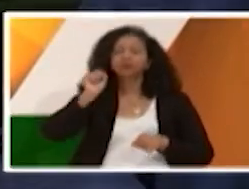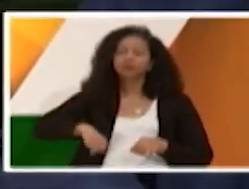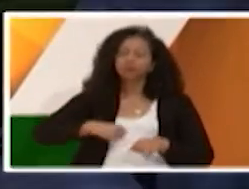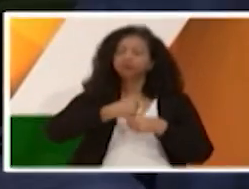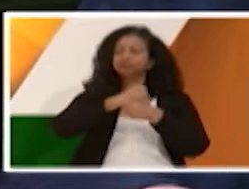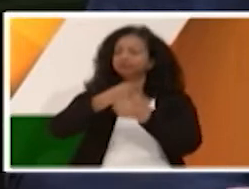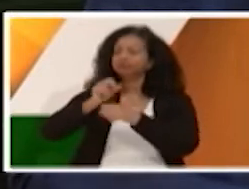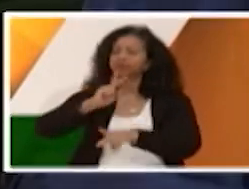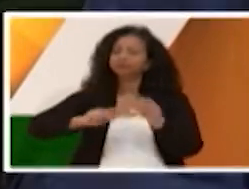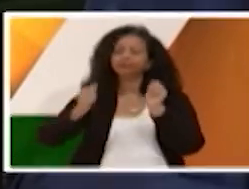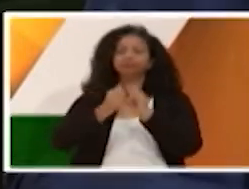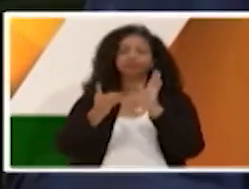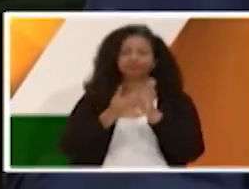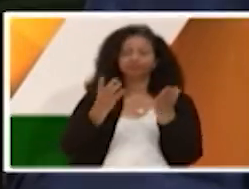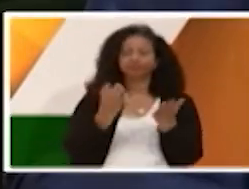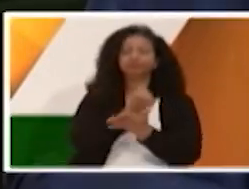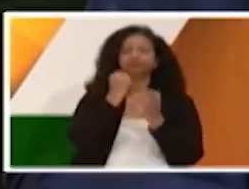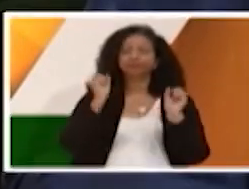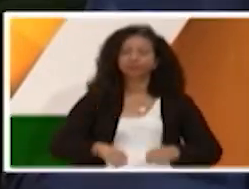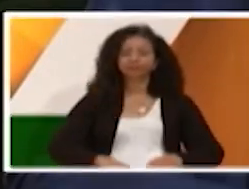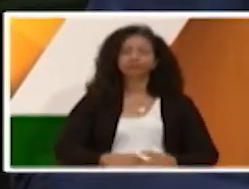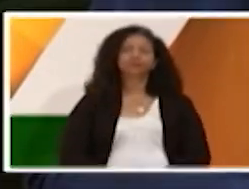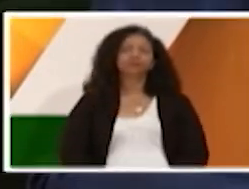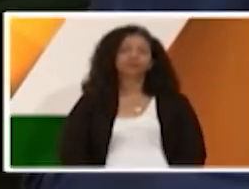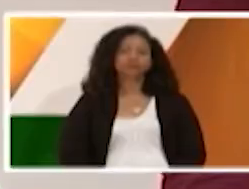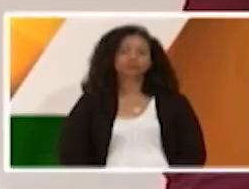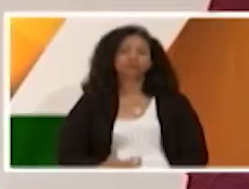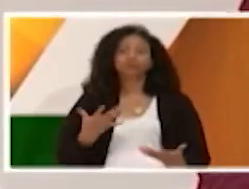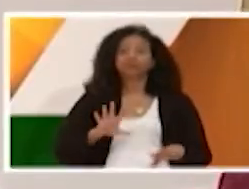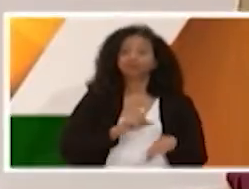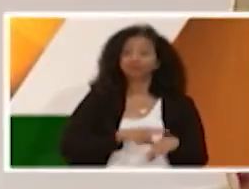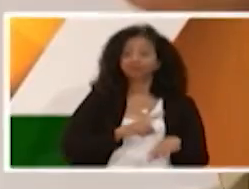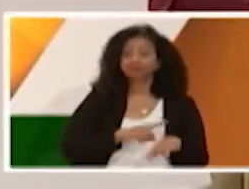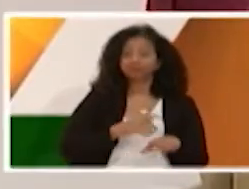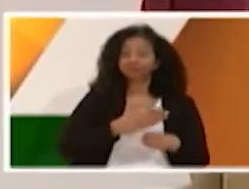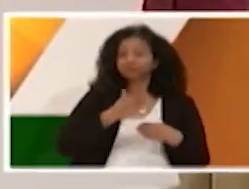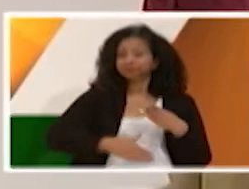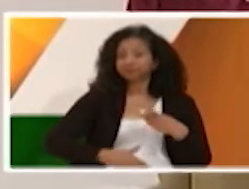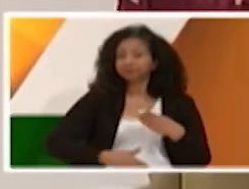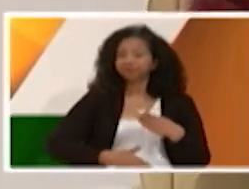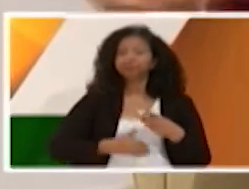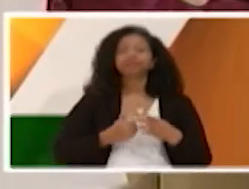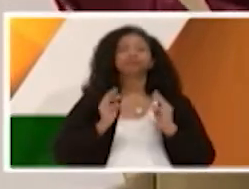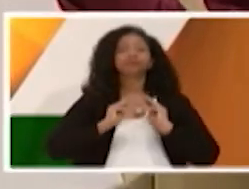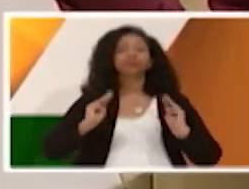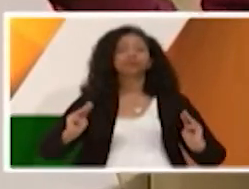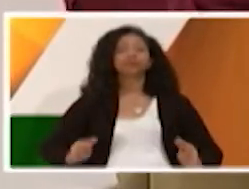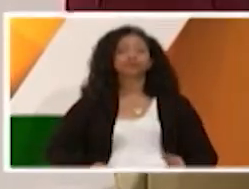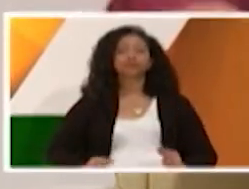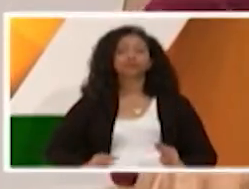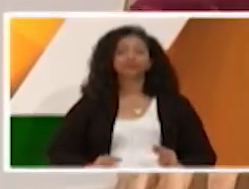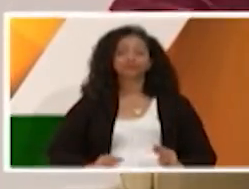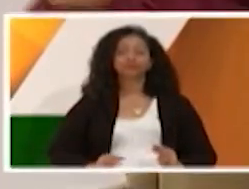con discapacidad libremente. Excelente. Bueno, señores, se nos agotó el tiempo. El ministerio estará el 23.